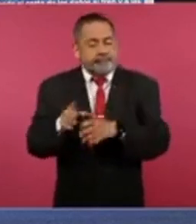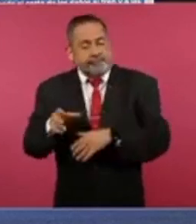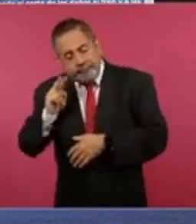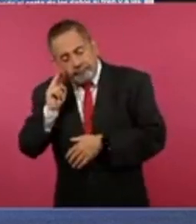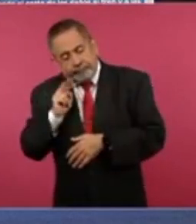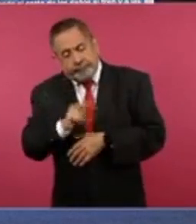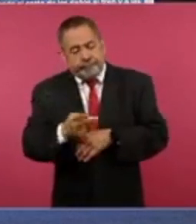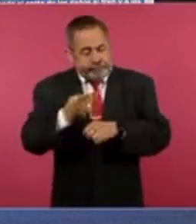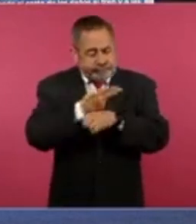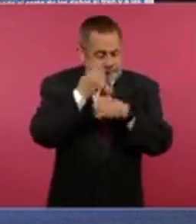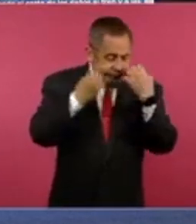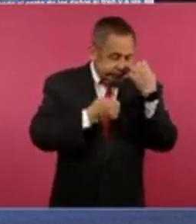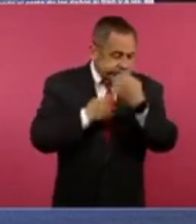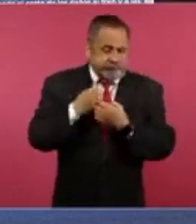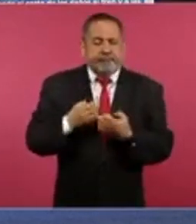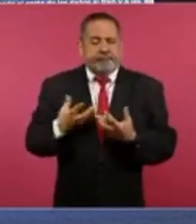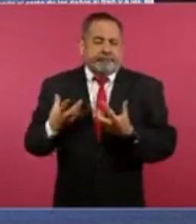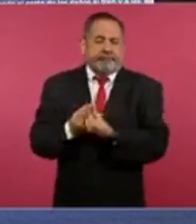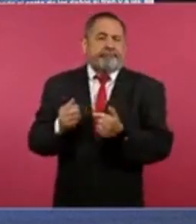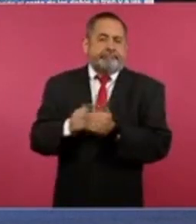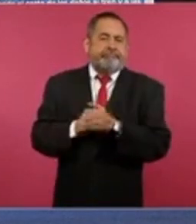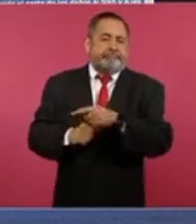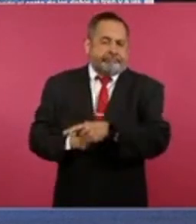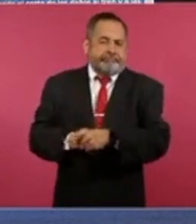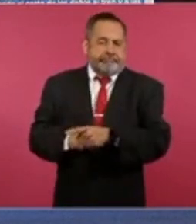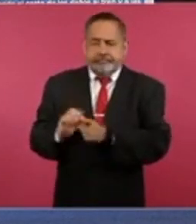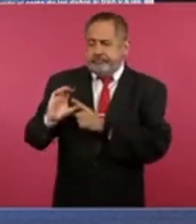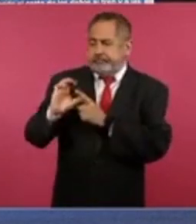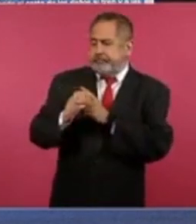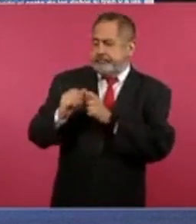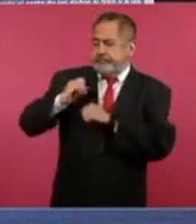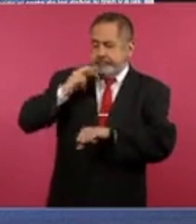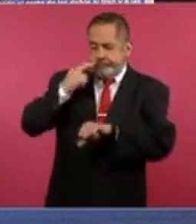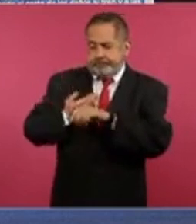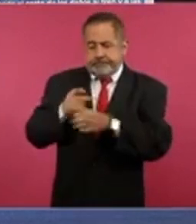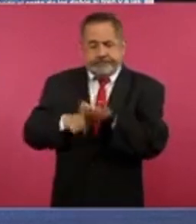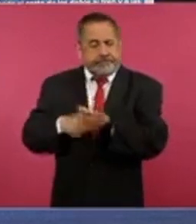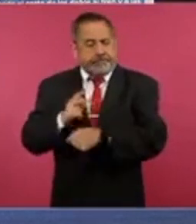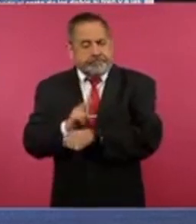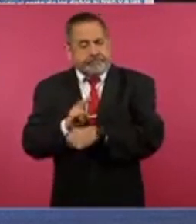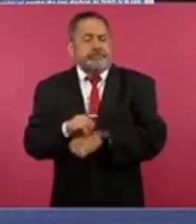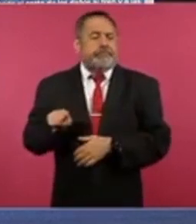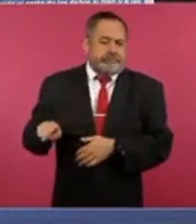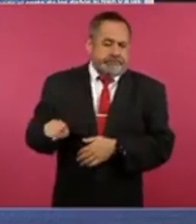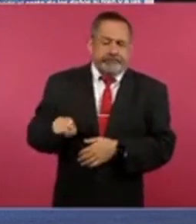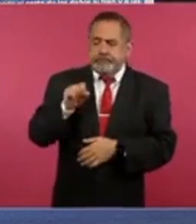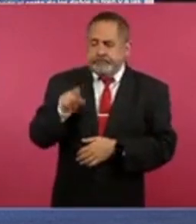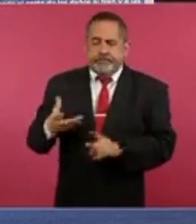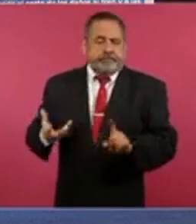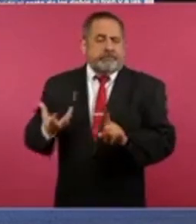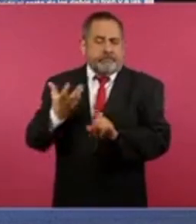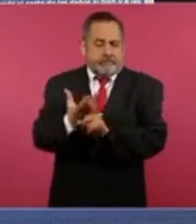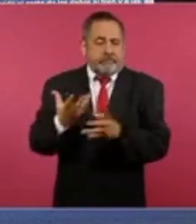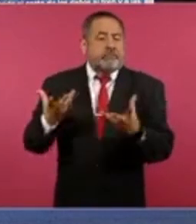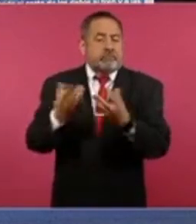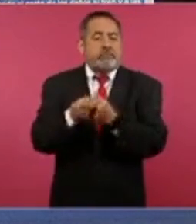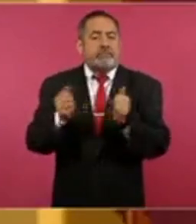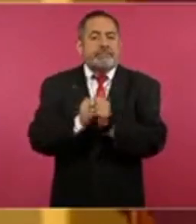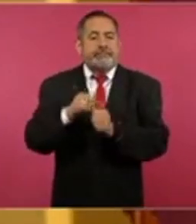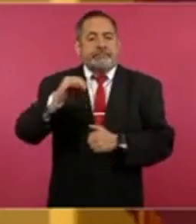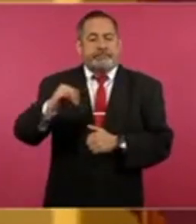resultado de esta comisión dictaminadora tendrá que ser parte de lo que el Ministerio Público